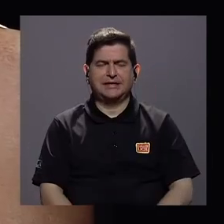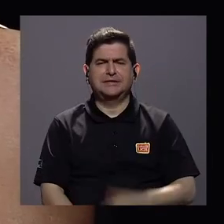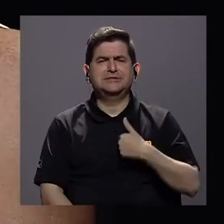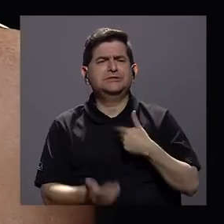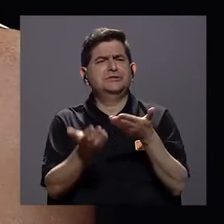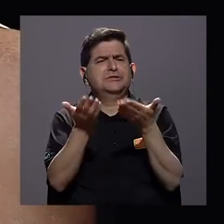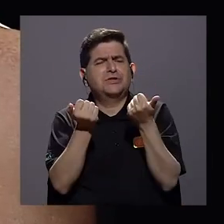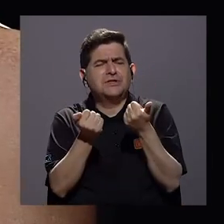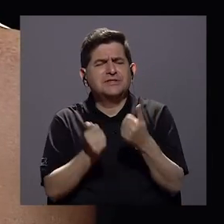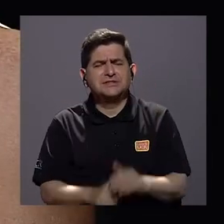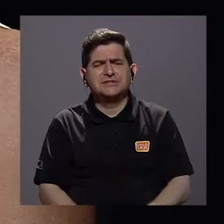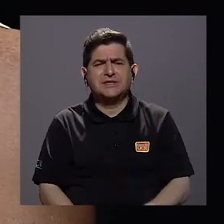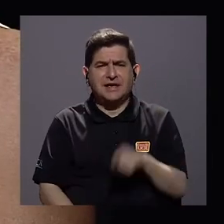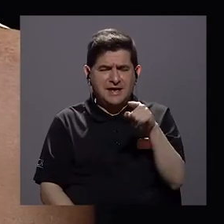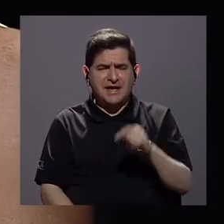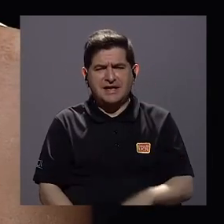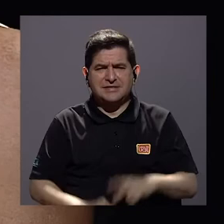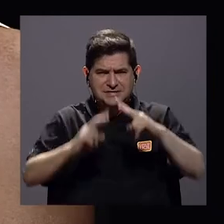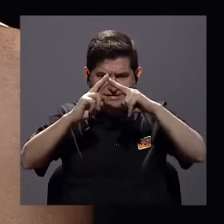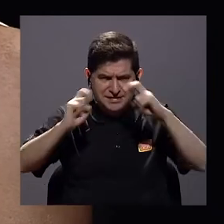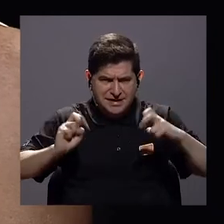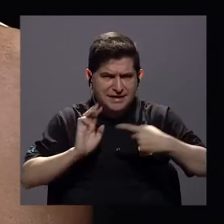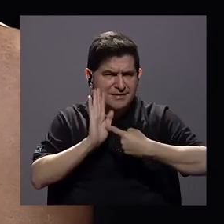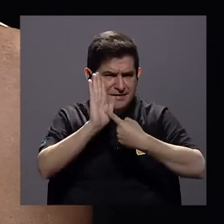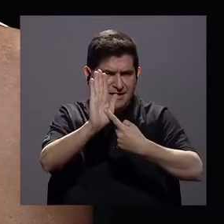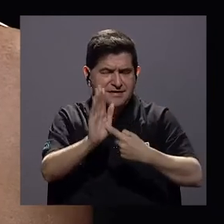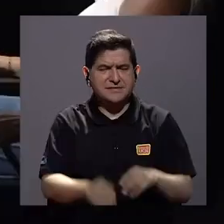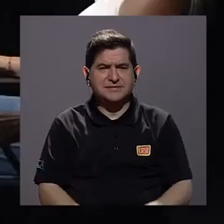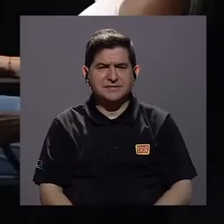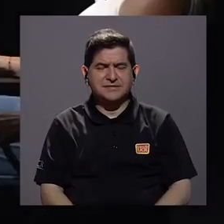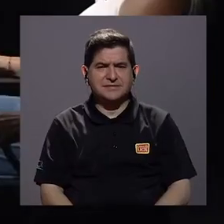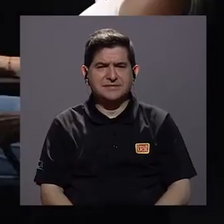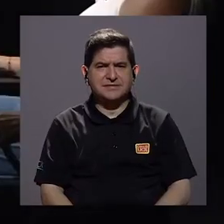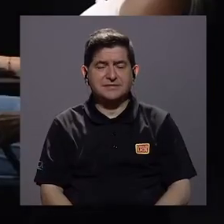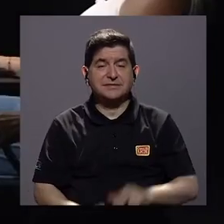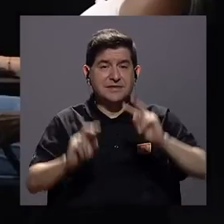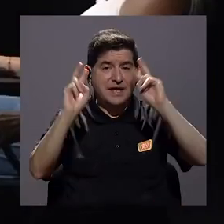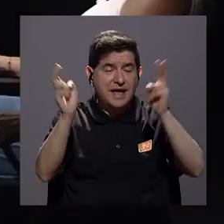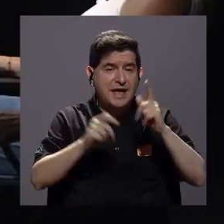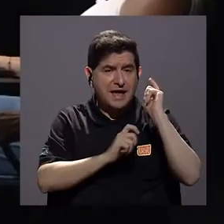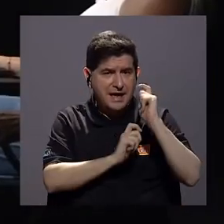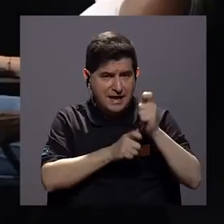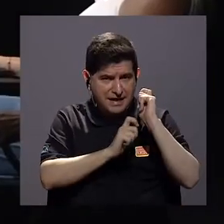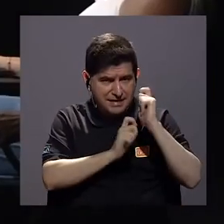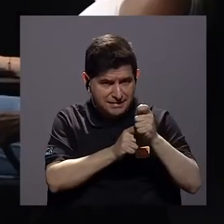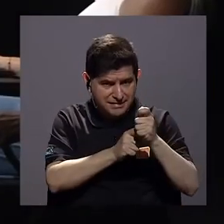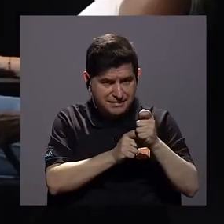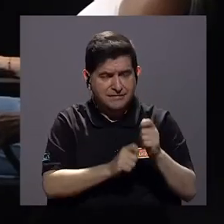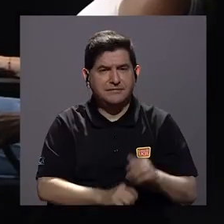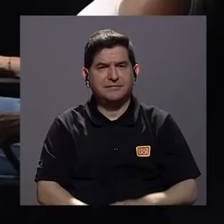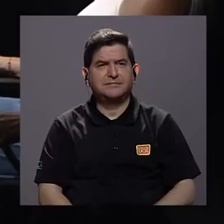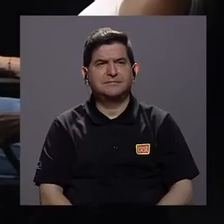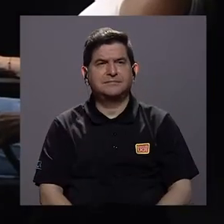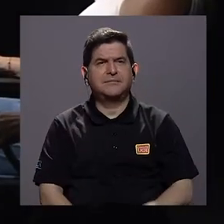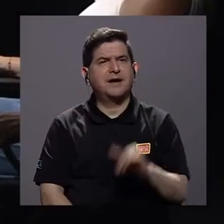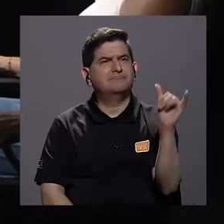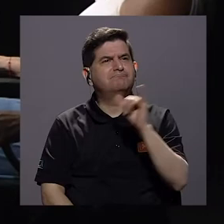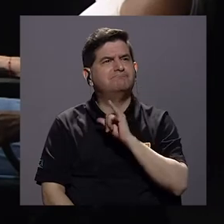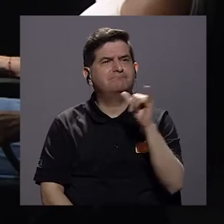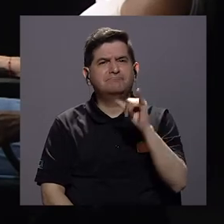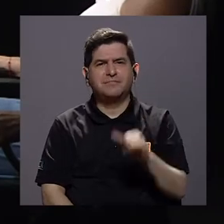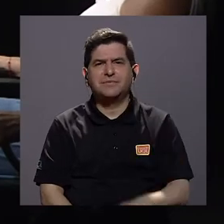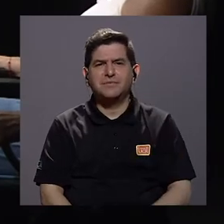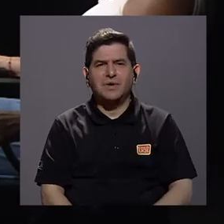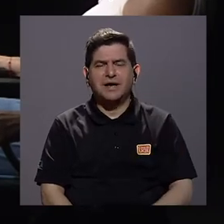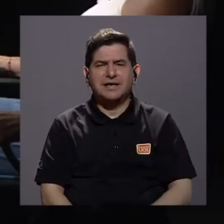Quiero que veamos esta radiografía porque, doña Vivian, todo el tema de la pesca ha sido un tema en el que también se ha dado